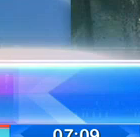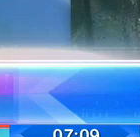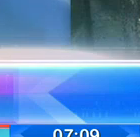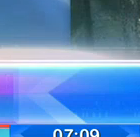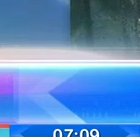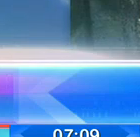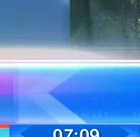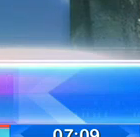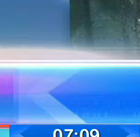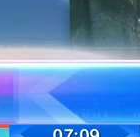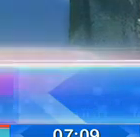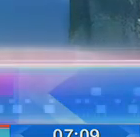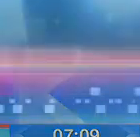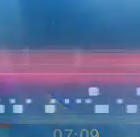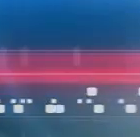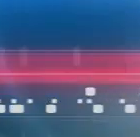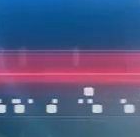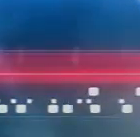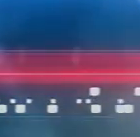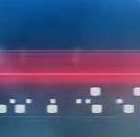más.